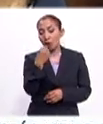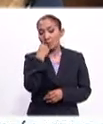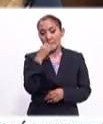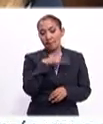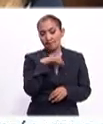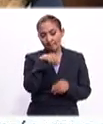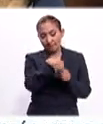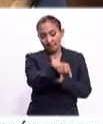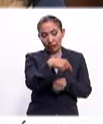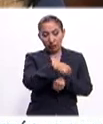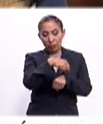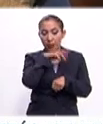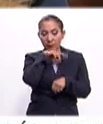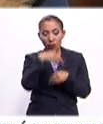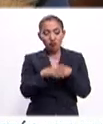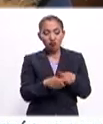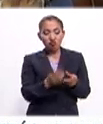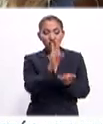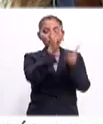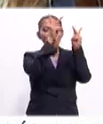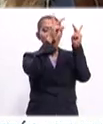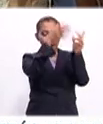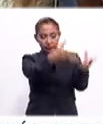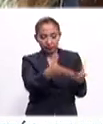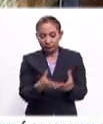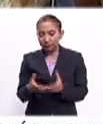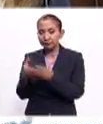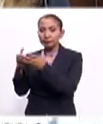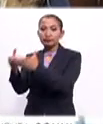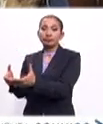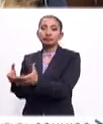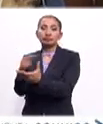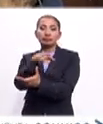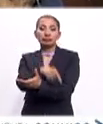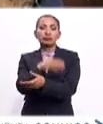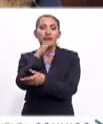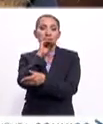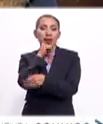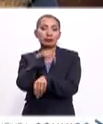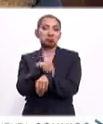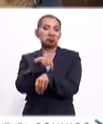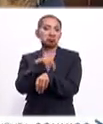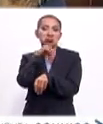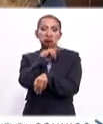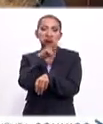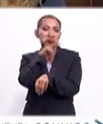que puede enfrentar el riesgo y entonces decide plantar